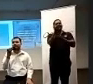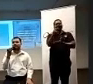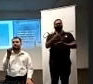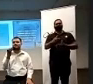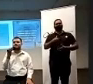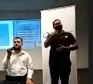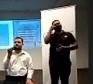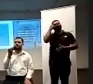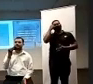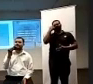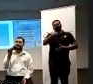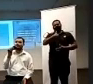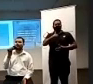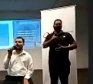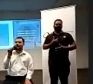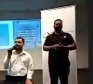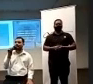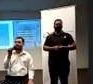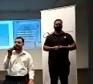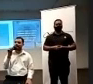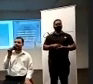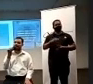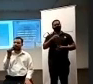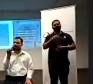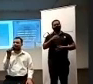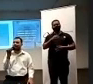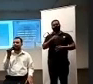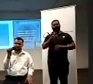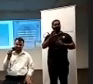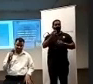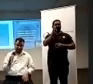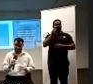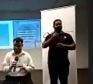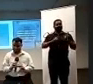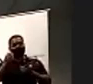algo, estamos a la orden para que me lo hagan acordar.